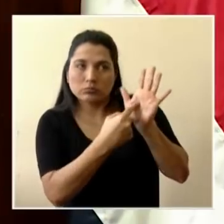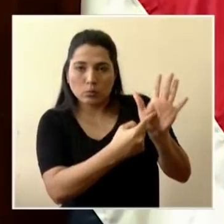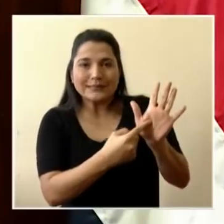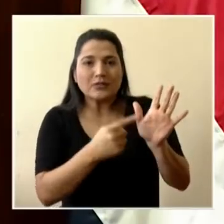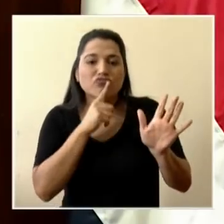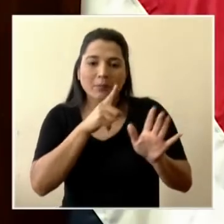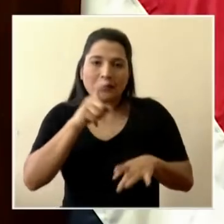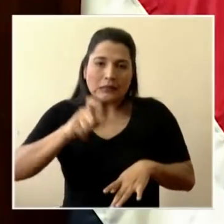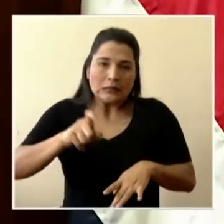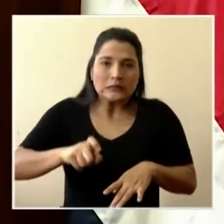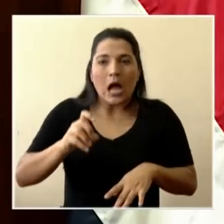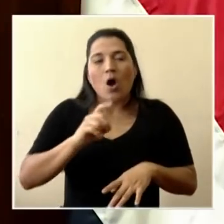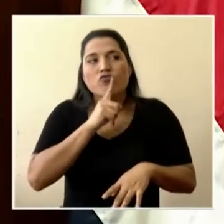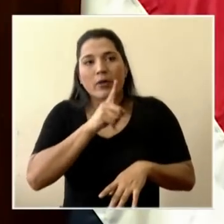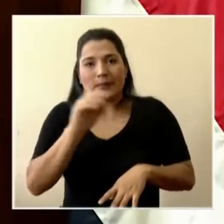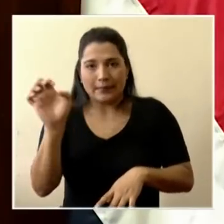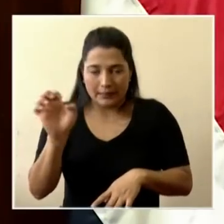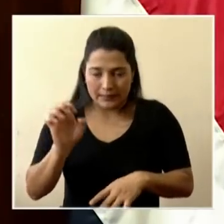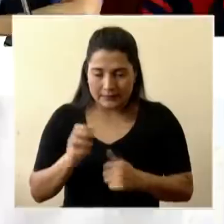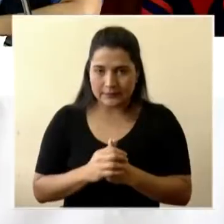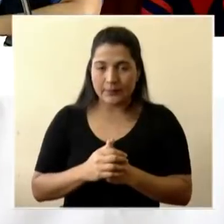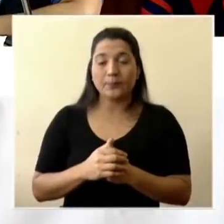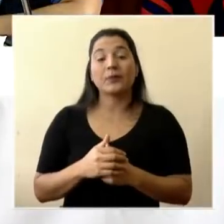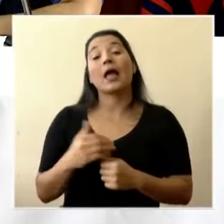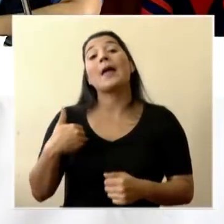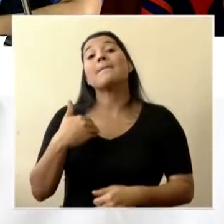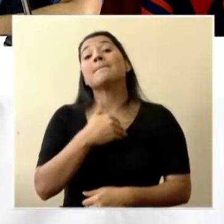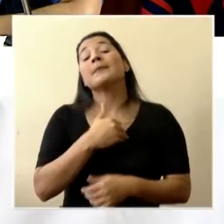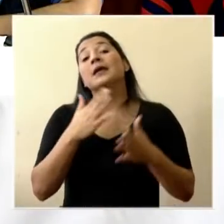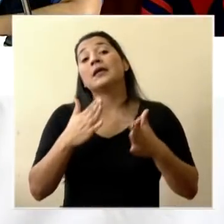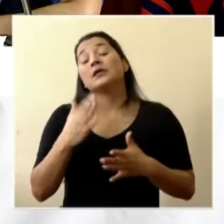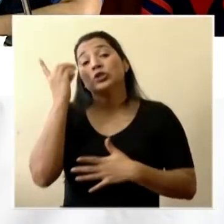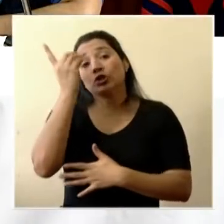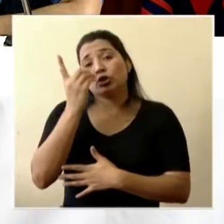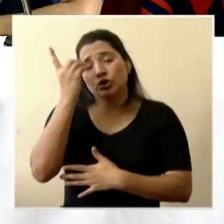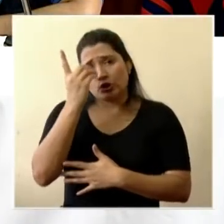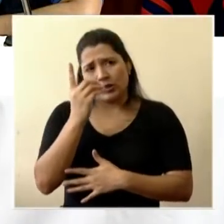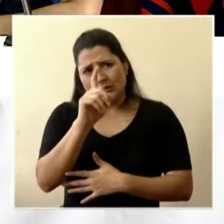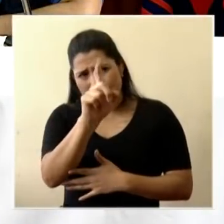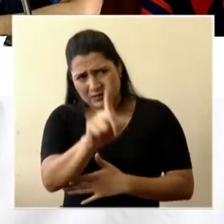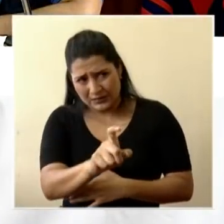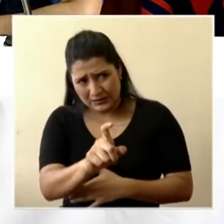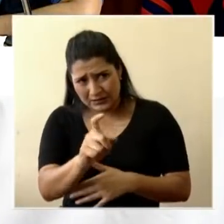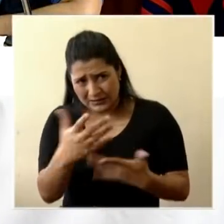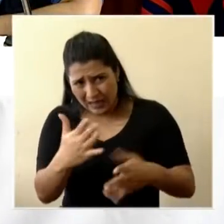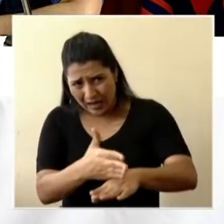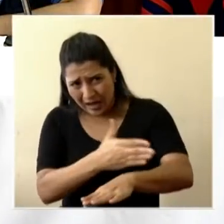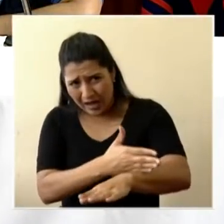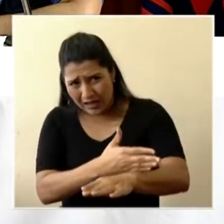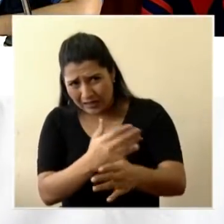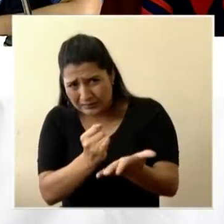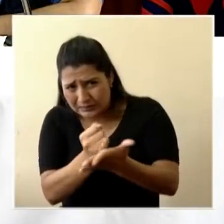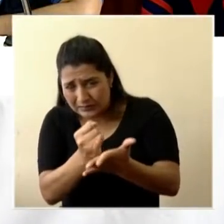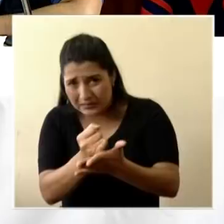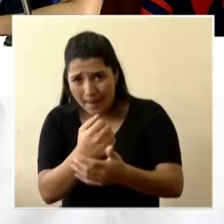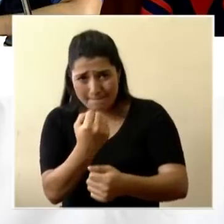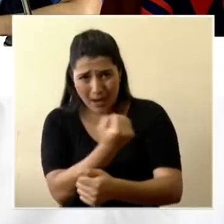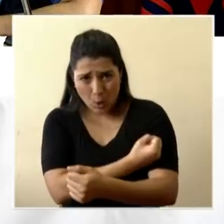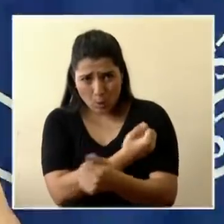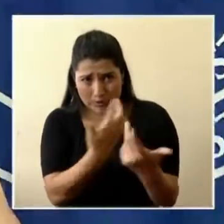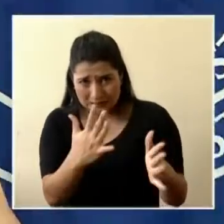o una necesidad. Ministro Salas, nos consultan qué avance se tiene con relación a una posible vacuna.